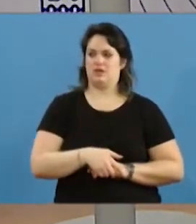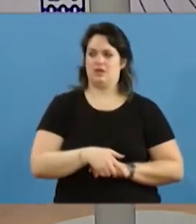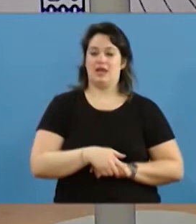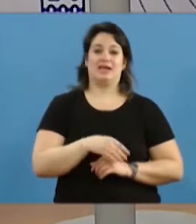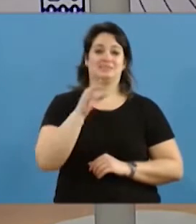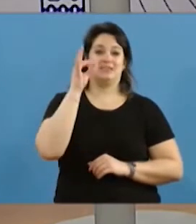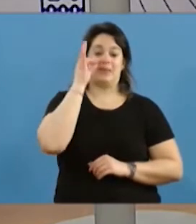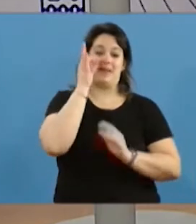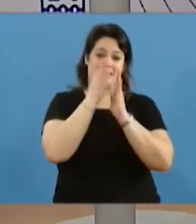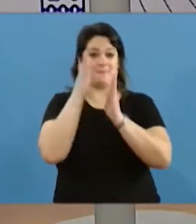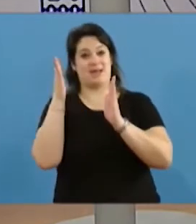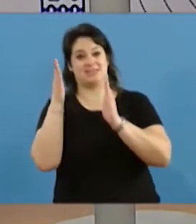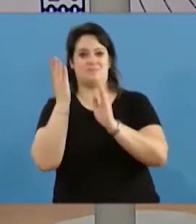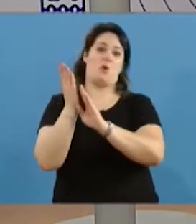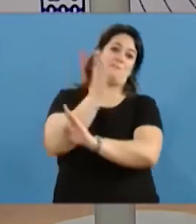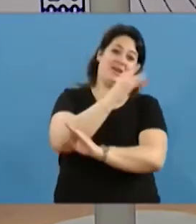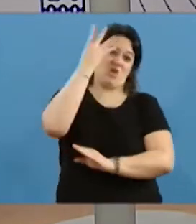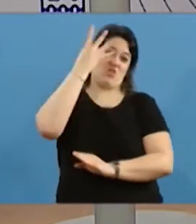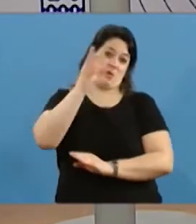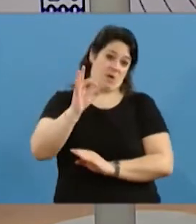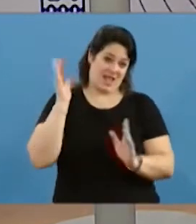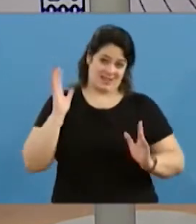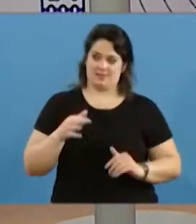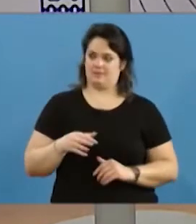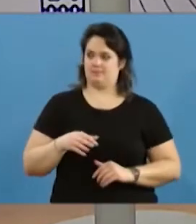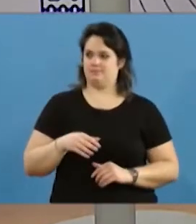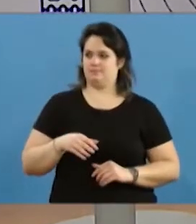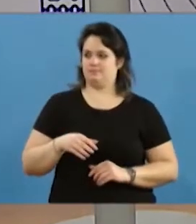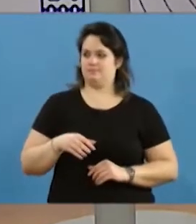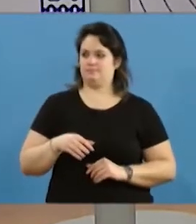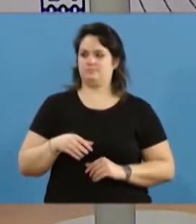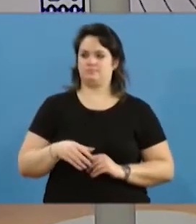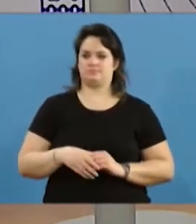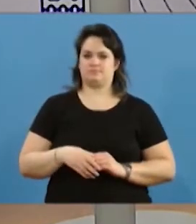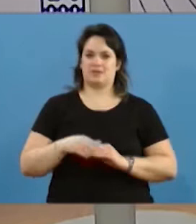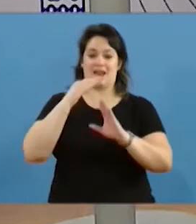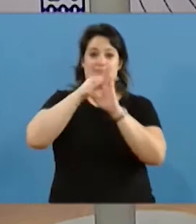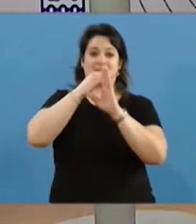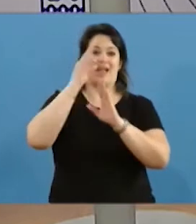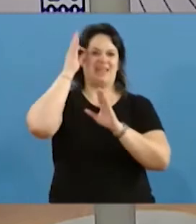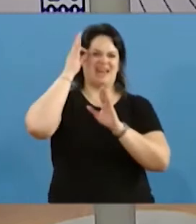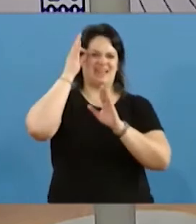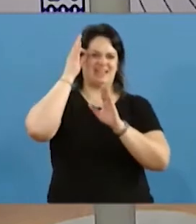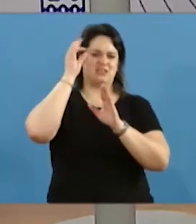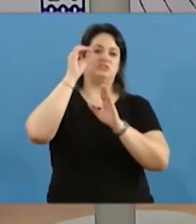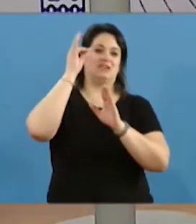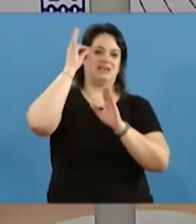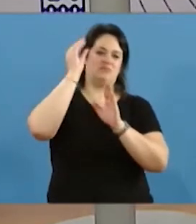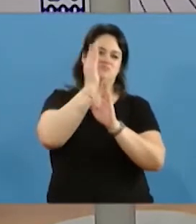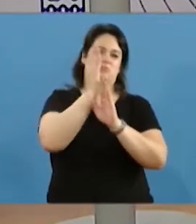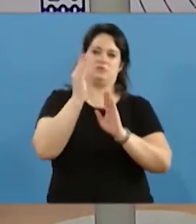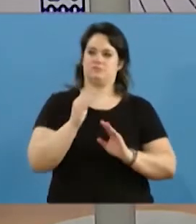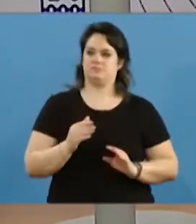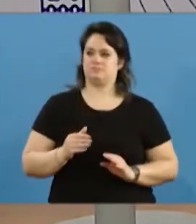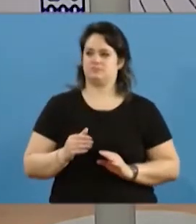es más de 20, ¿sí? ¿Sí? Sí. A la mitad sería 30, o sea que un poquito más de la mitad, y